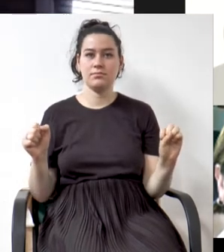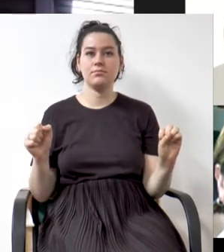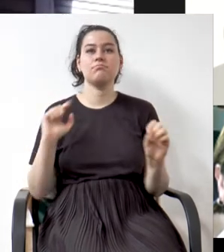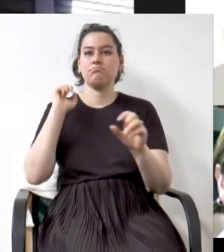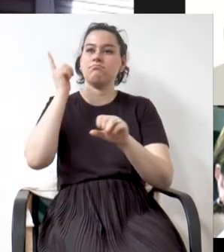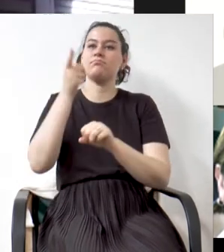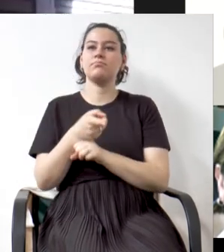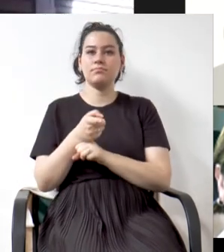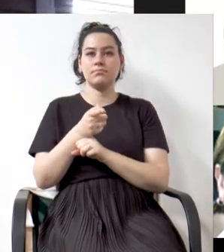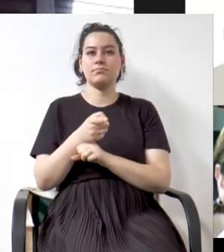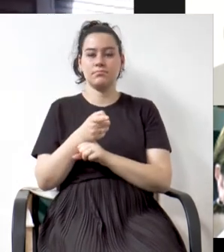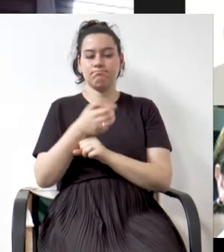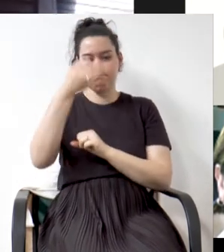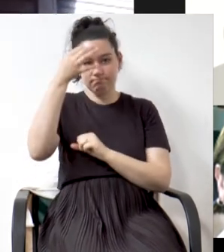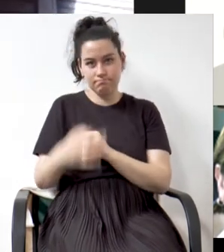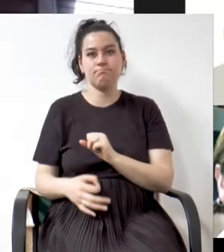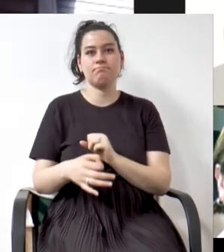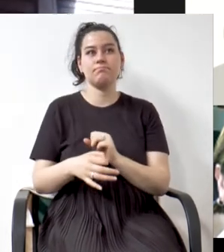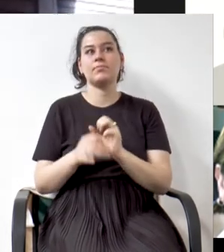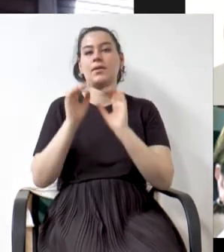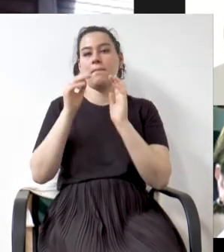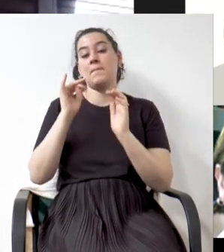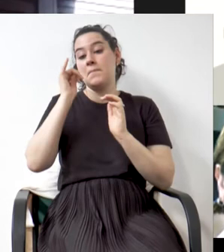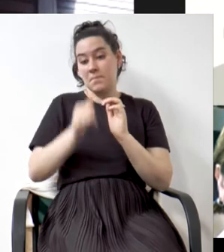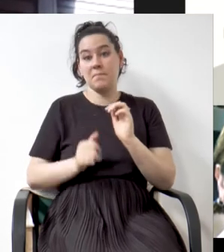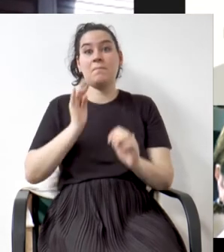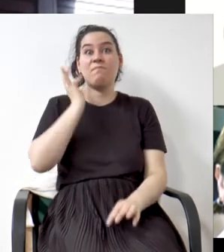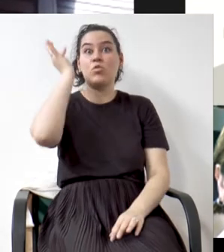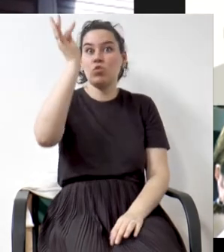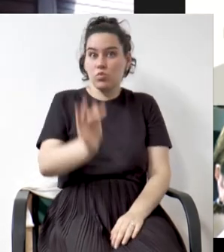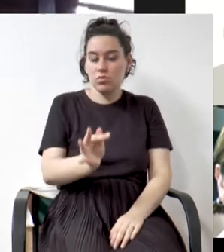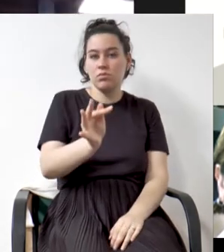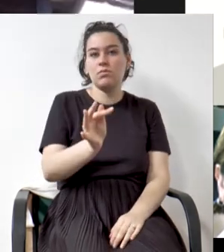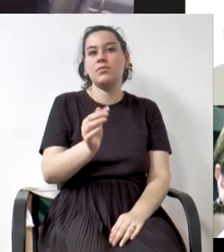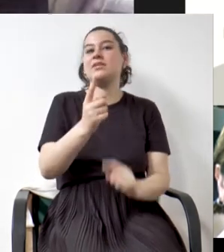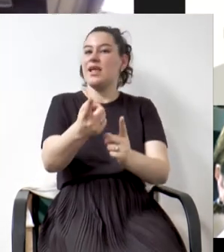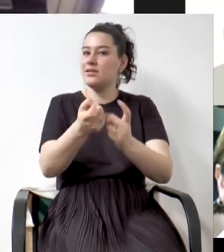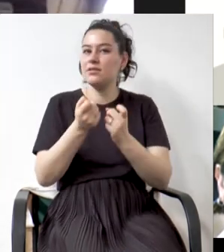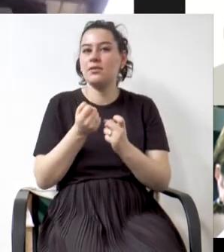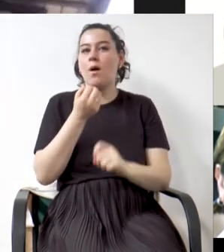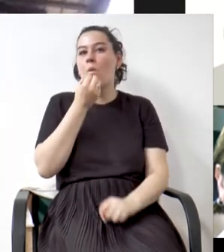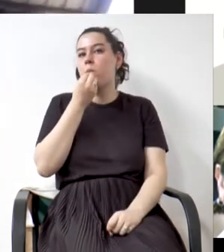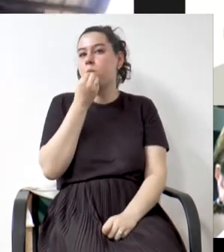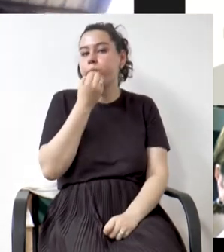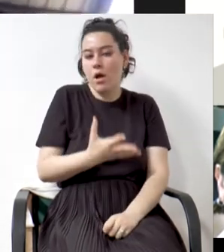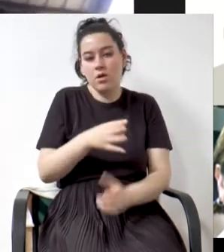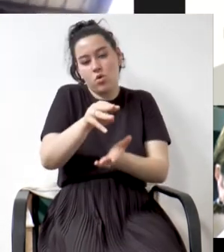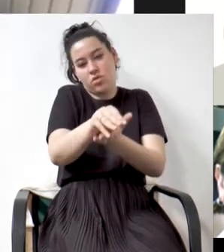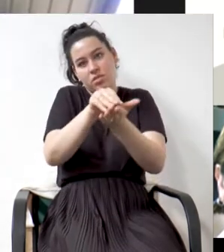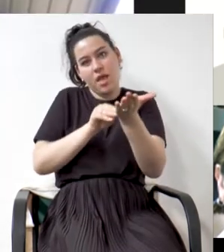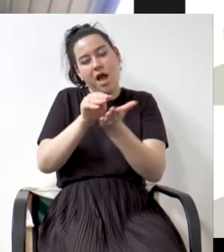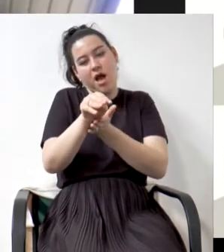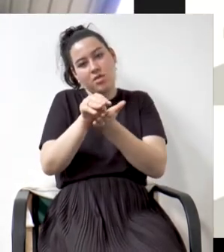tomar decisiones acertadas, y más en proceso de largo plazo, sin una buena generación de datos